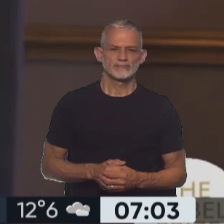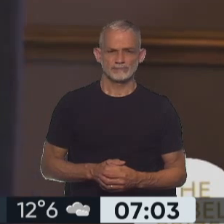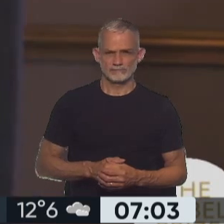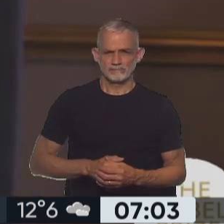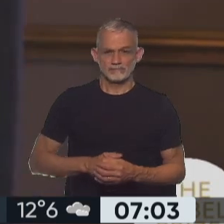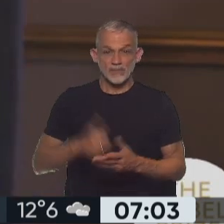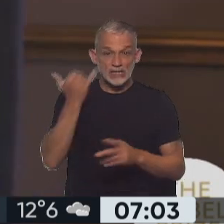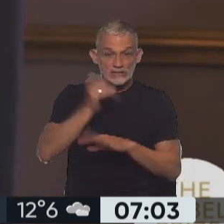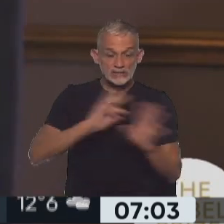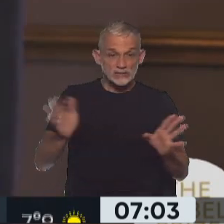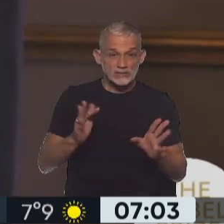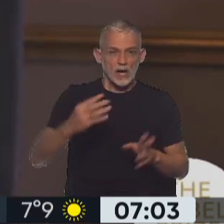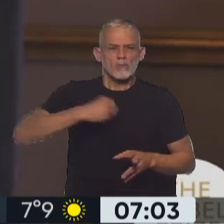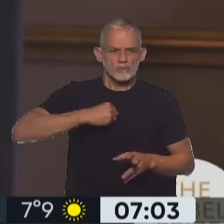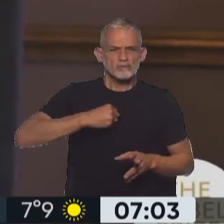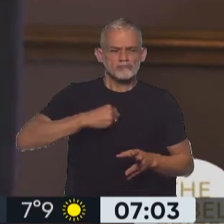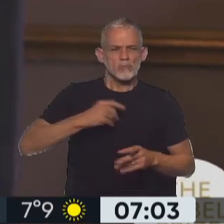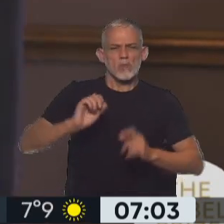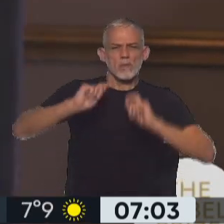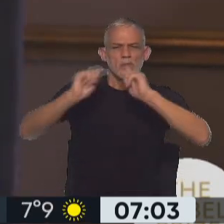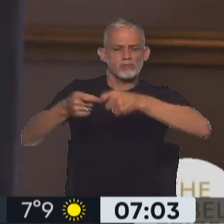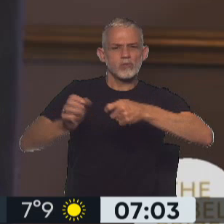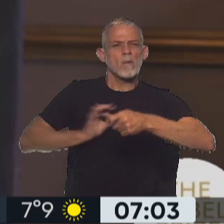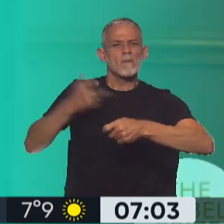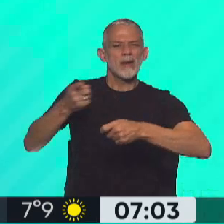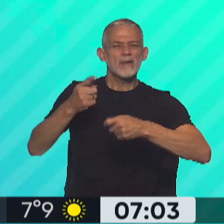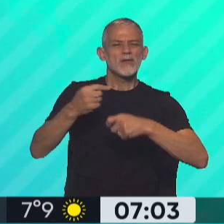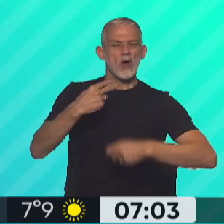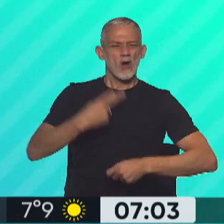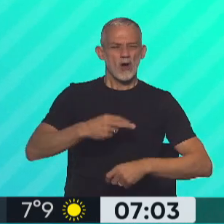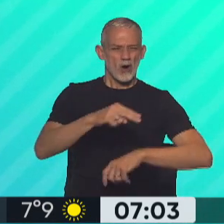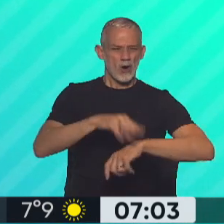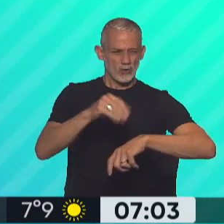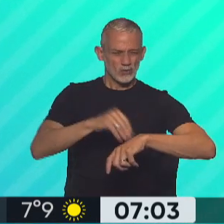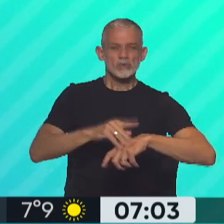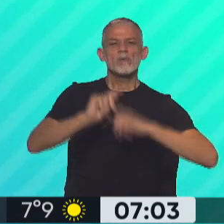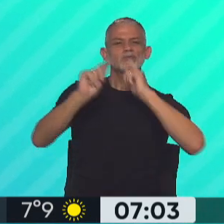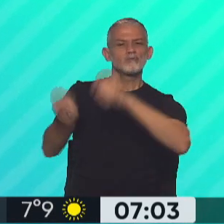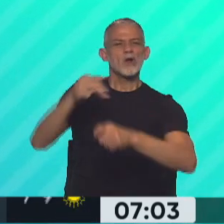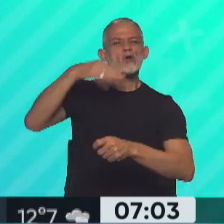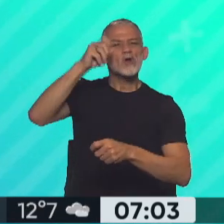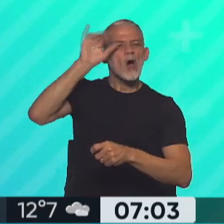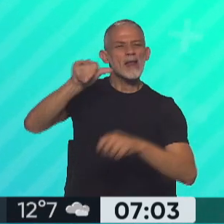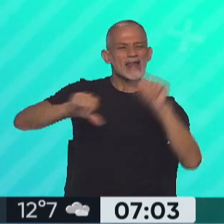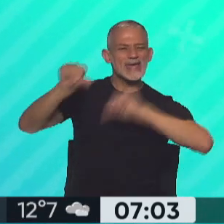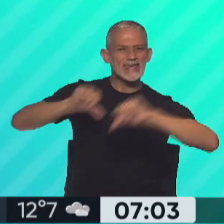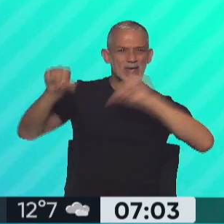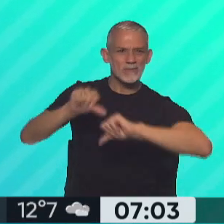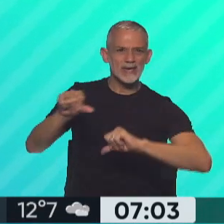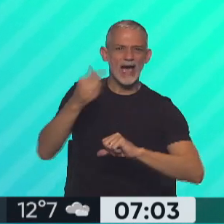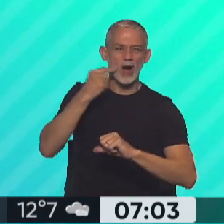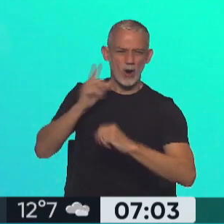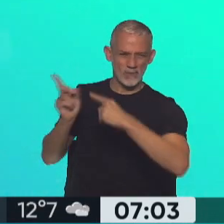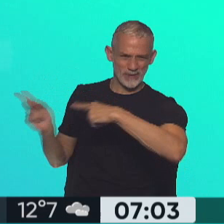Se acaba de entregar el Nobel de Química. La Real Academia Sueca concedió el premio a Moji Bawendi del